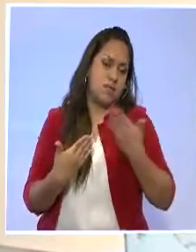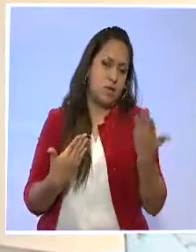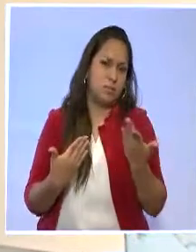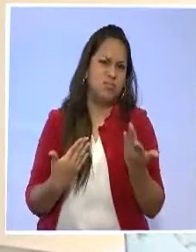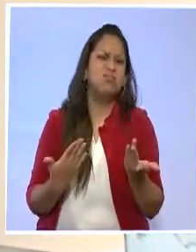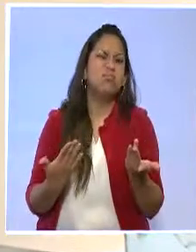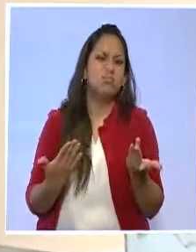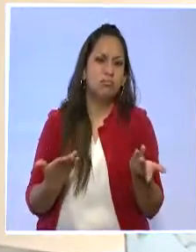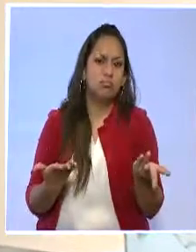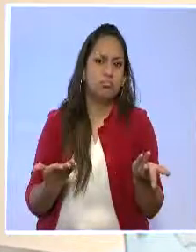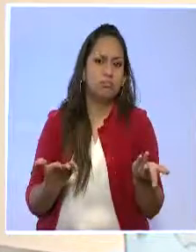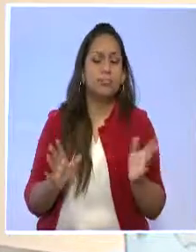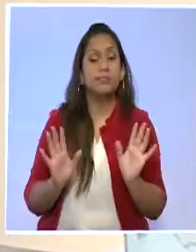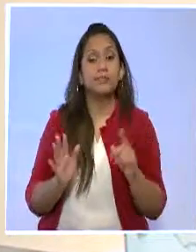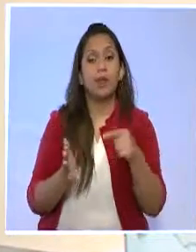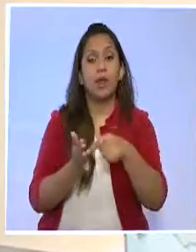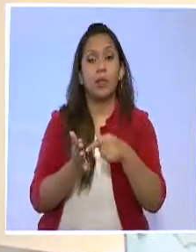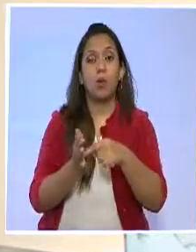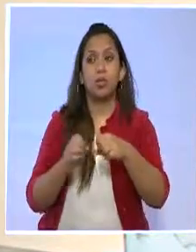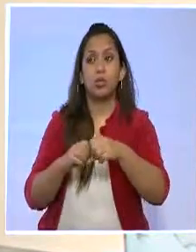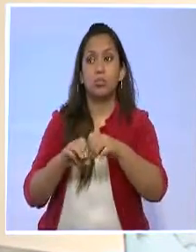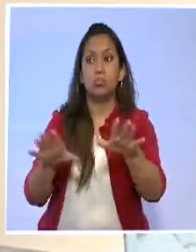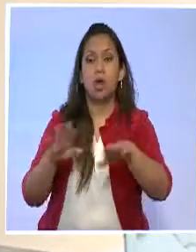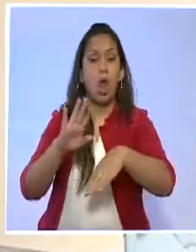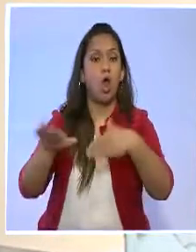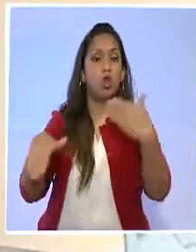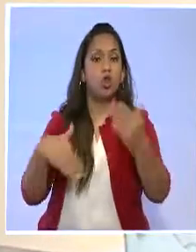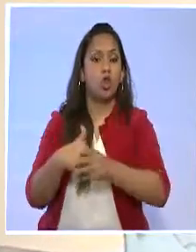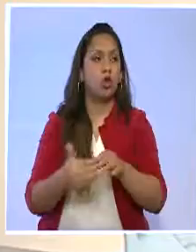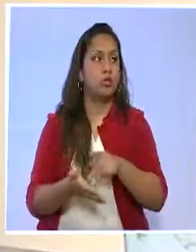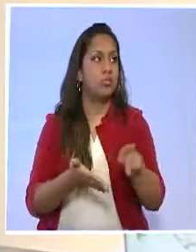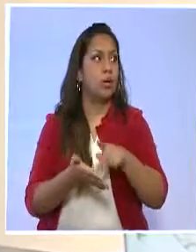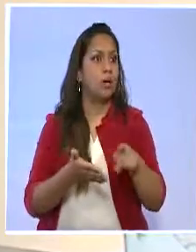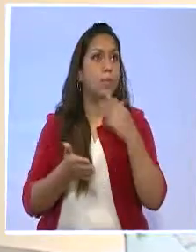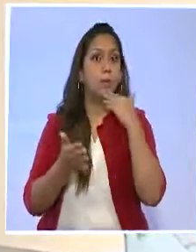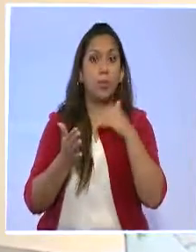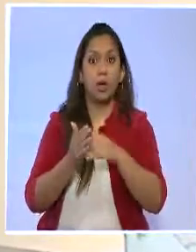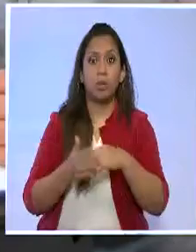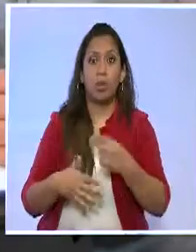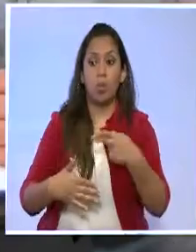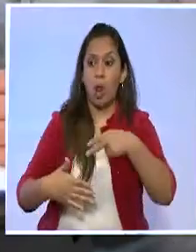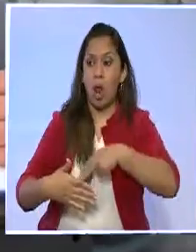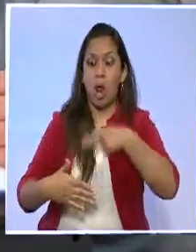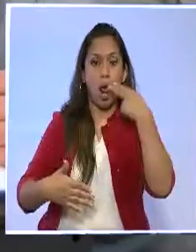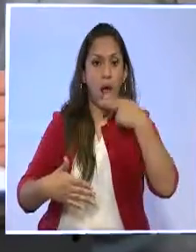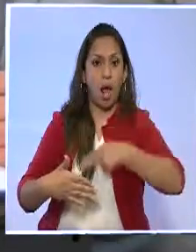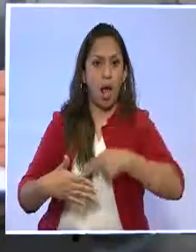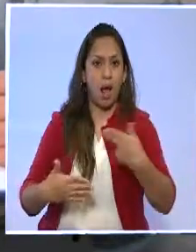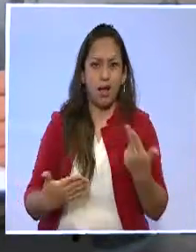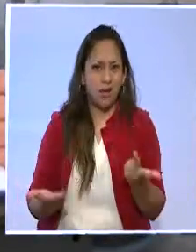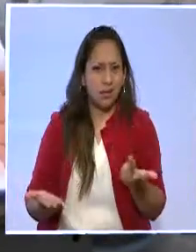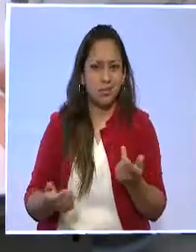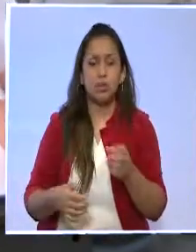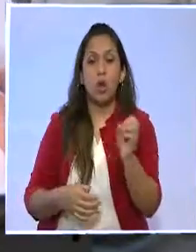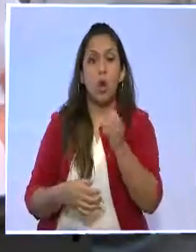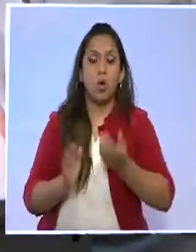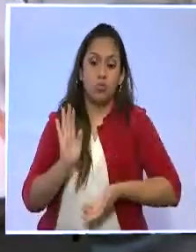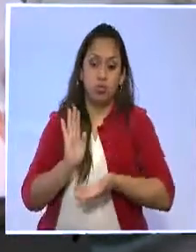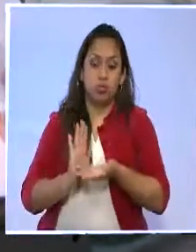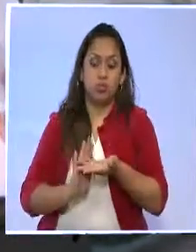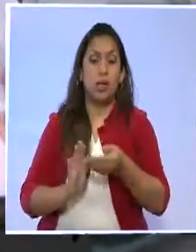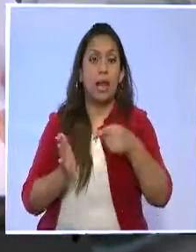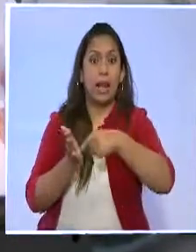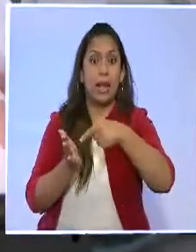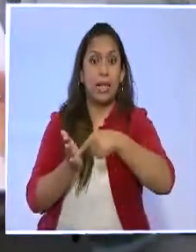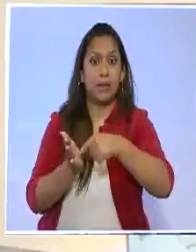y aplicar un impuesto general por ejemplo quitar el subsidio al gas o por ejemplo subir el iva que son